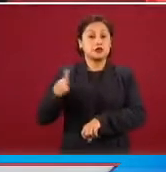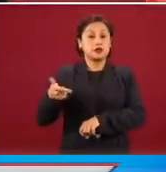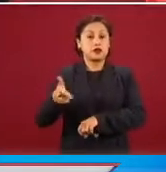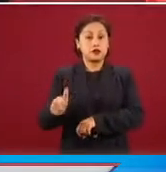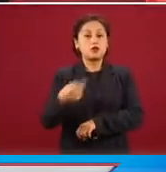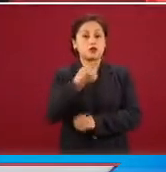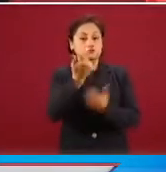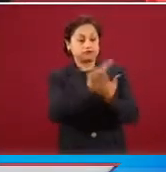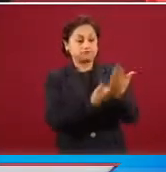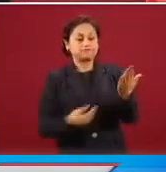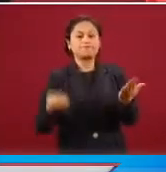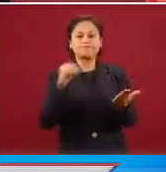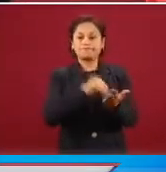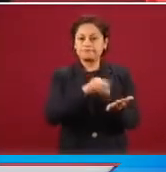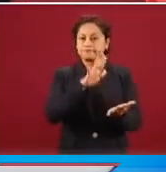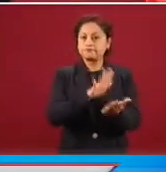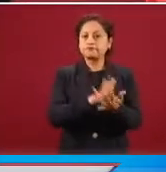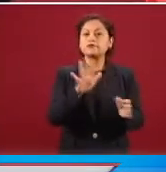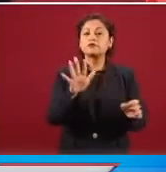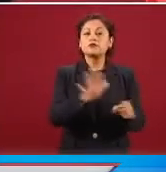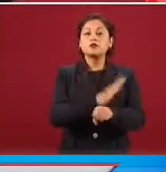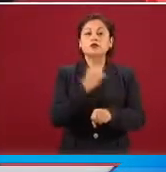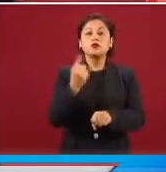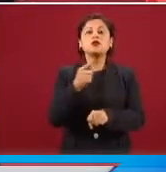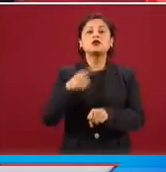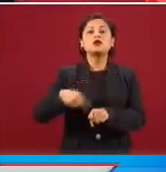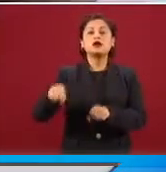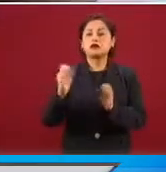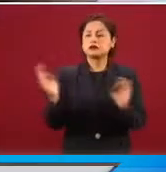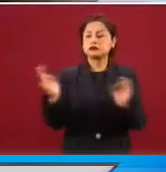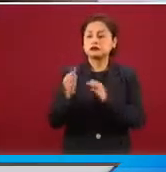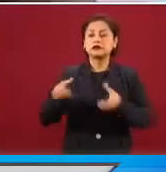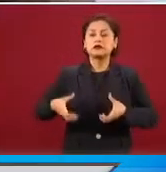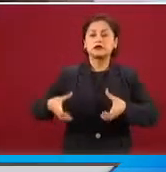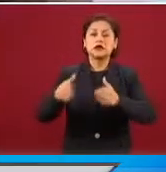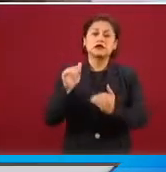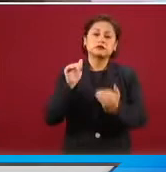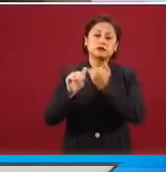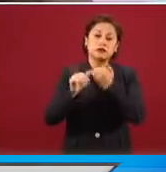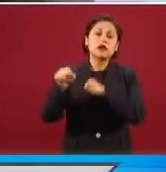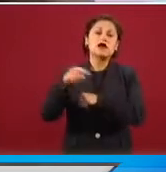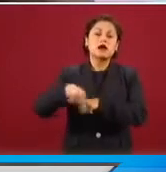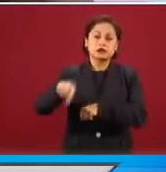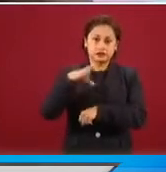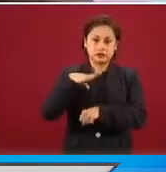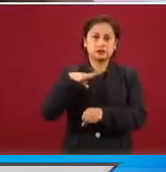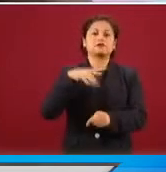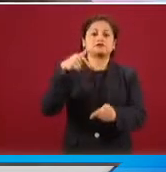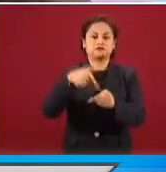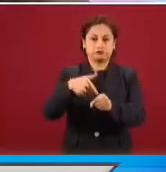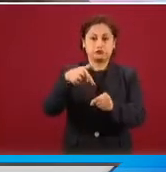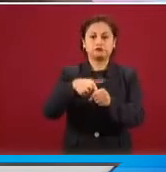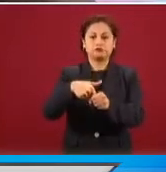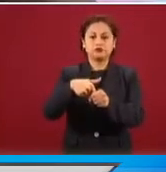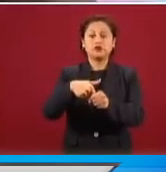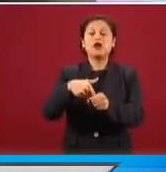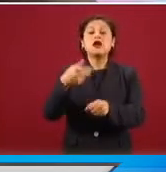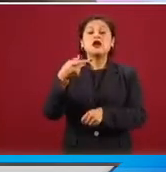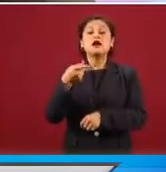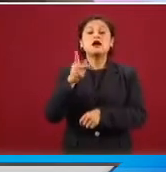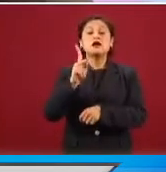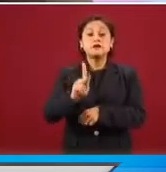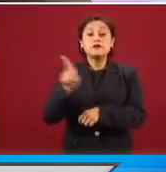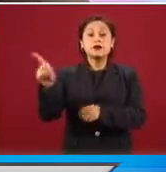Precios de las gasolinas y gas. Precio promedio por litro de gasolina del 16 al 22 de enero. Con precio alto, gasolina regular